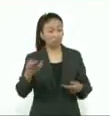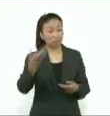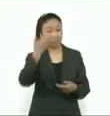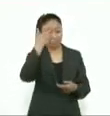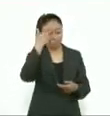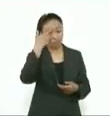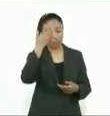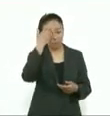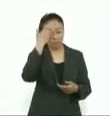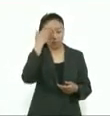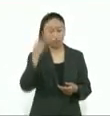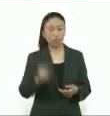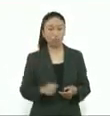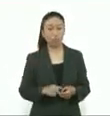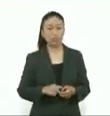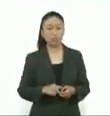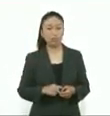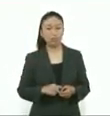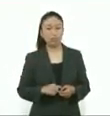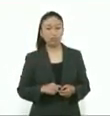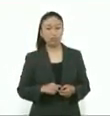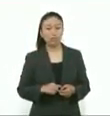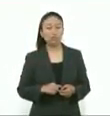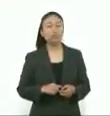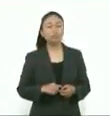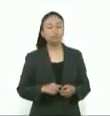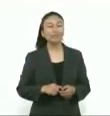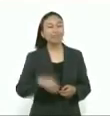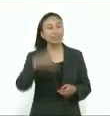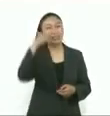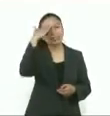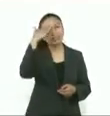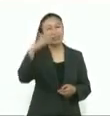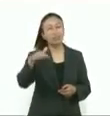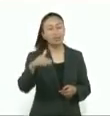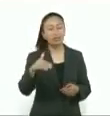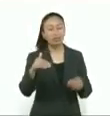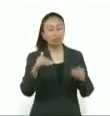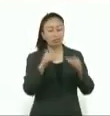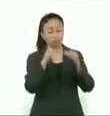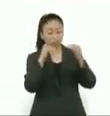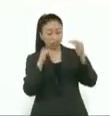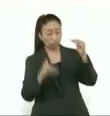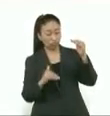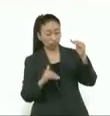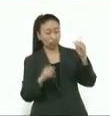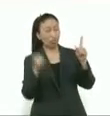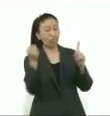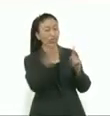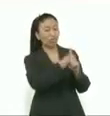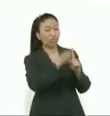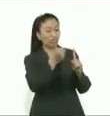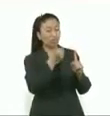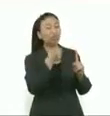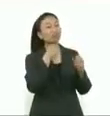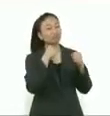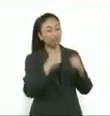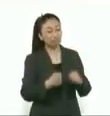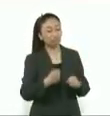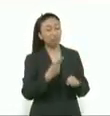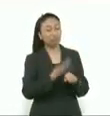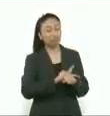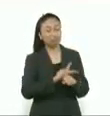la desigualdad siempre llevará a la profunda violencia. Así que la igualdad